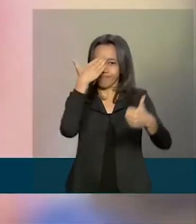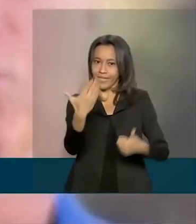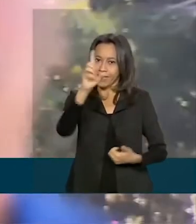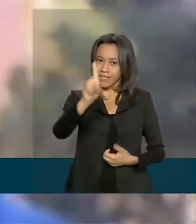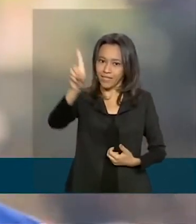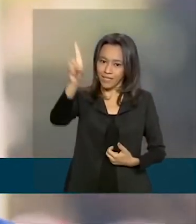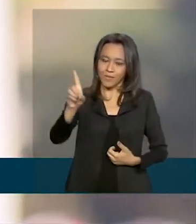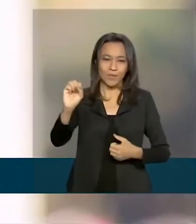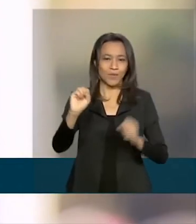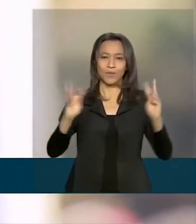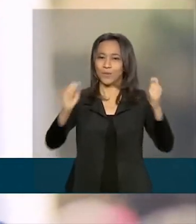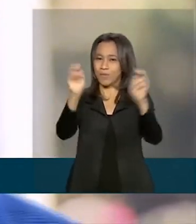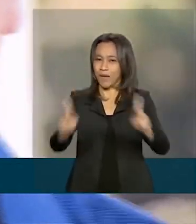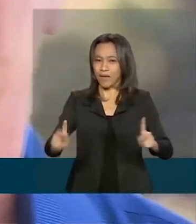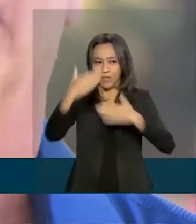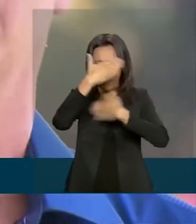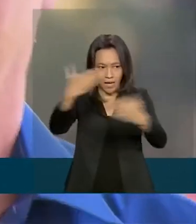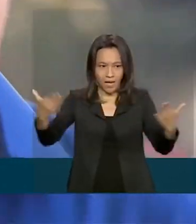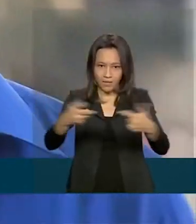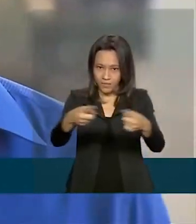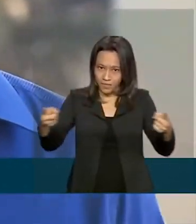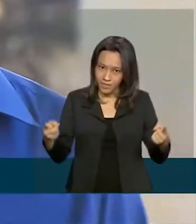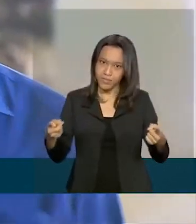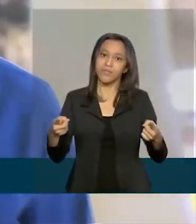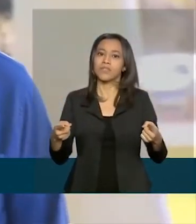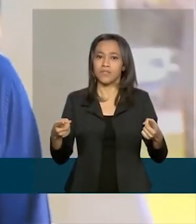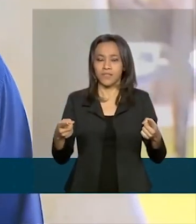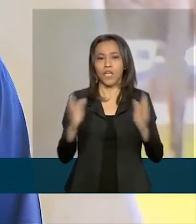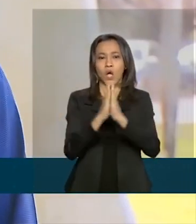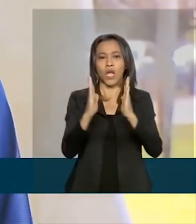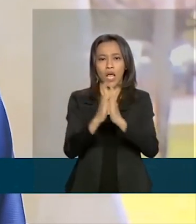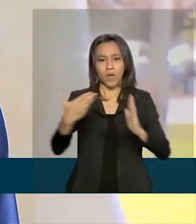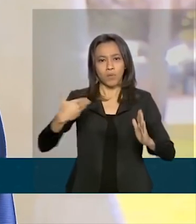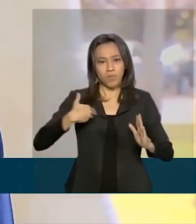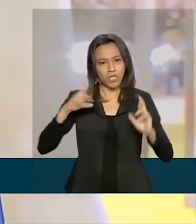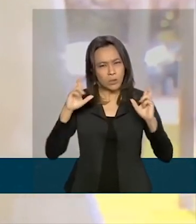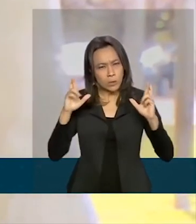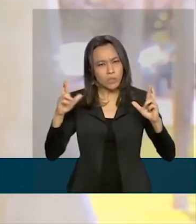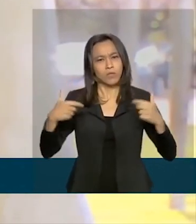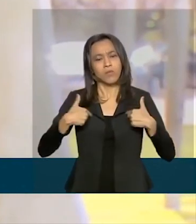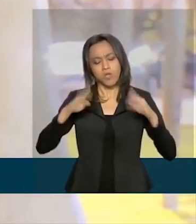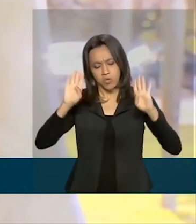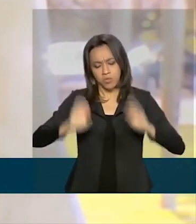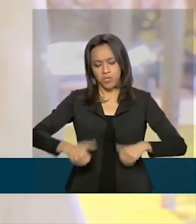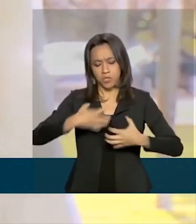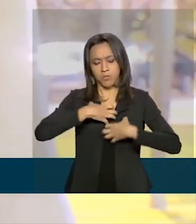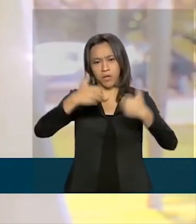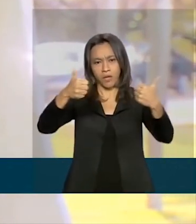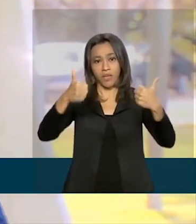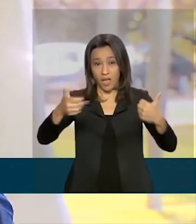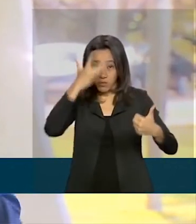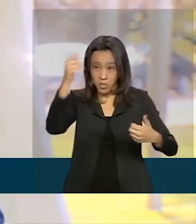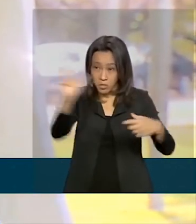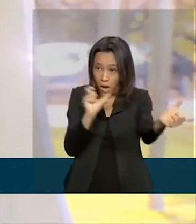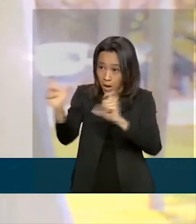realización de la cuarentena, hubo dos ministros de salud que dejaron el cargo. Los grandes medios, en el primer mes de